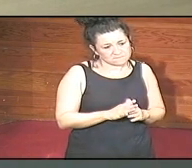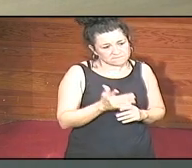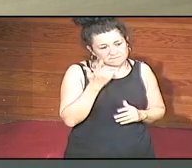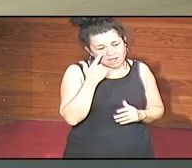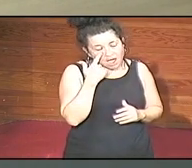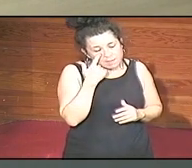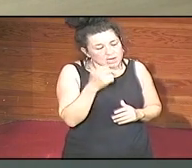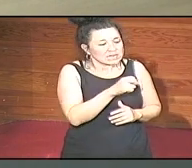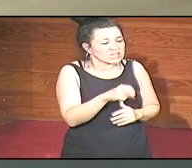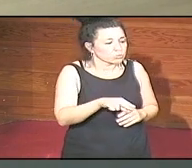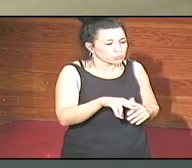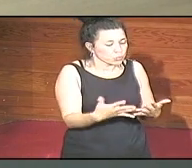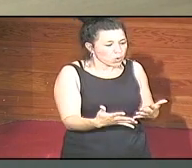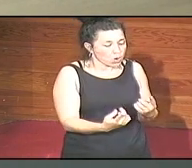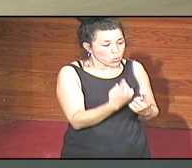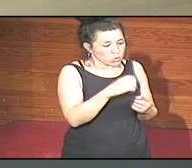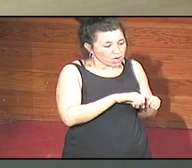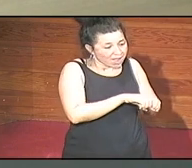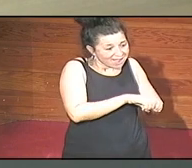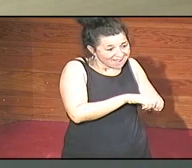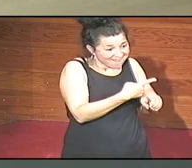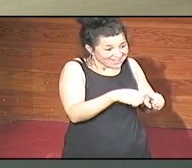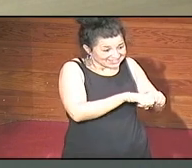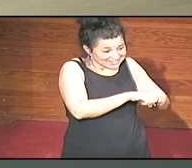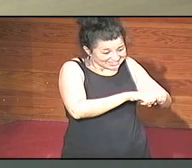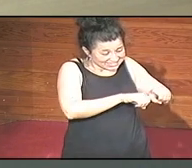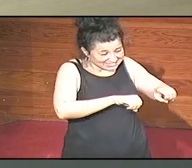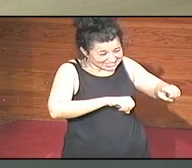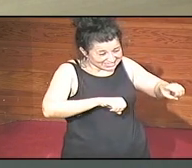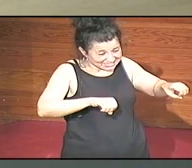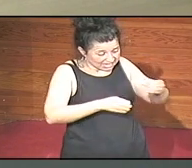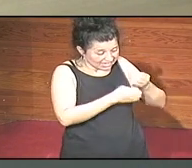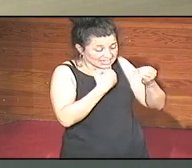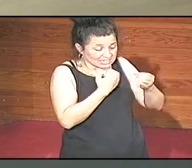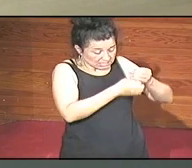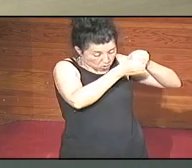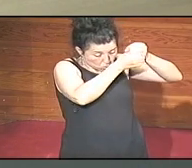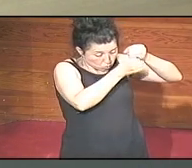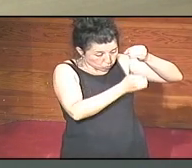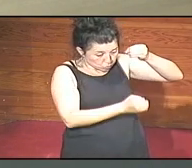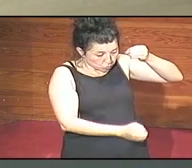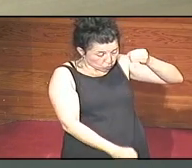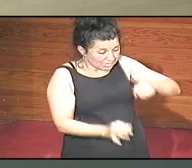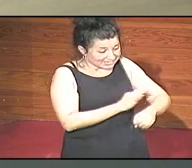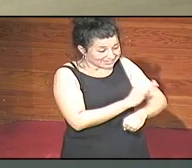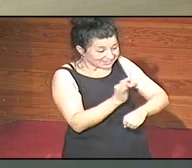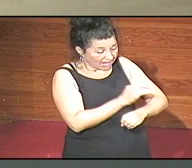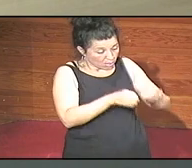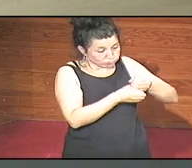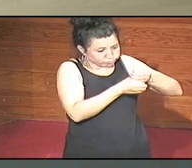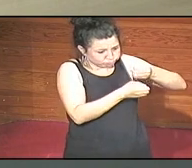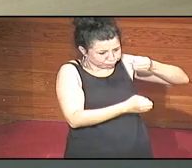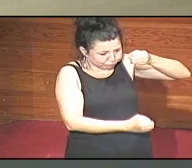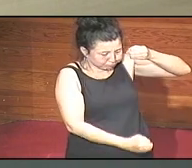quedan quiero no era hacer un gaseoducto desde casa en vertical a través del del sáhara una clase de tu